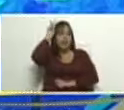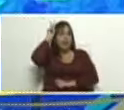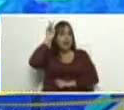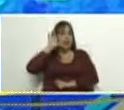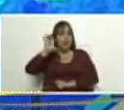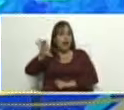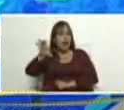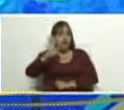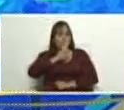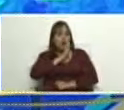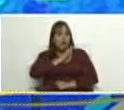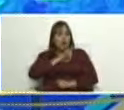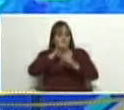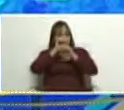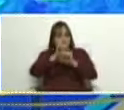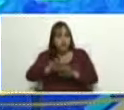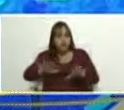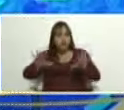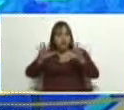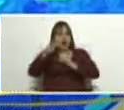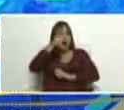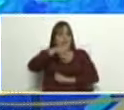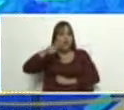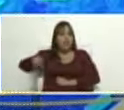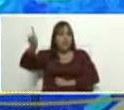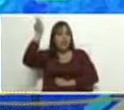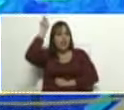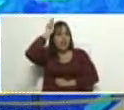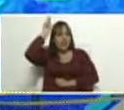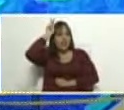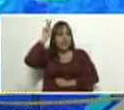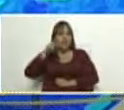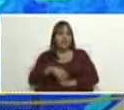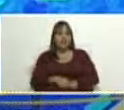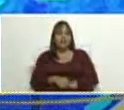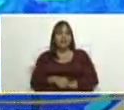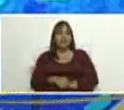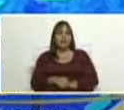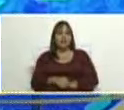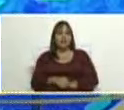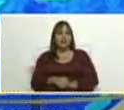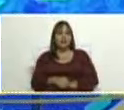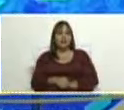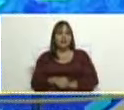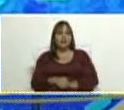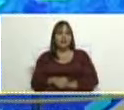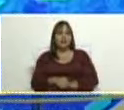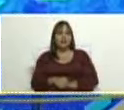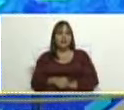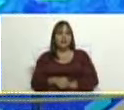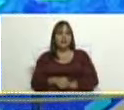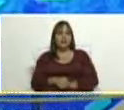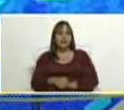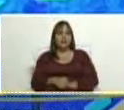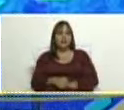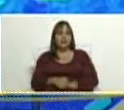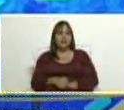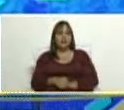a lo largo y ancho de los pueblos indígenas que están en todo el país.